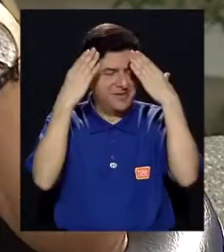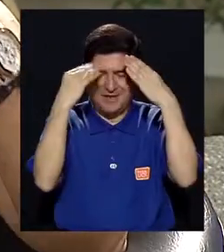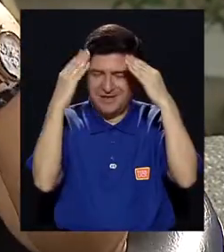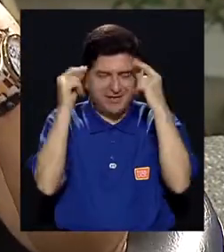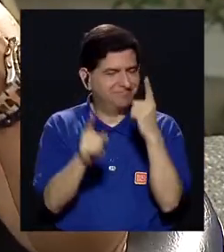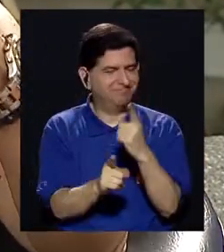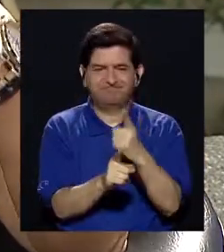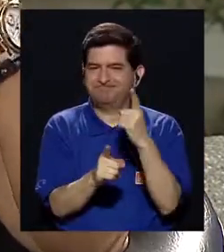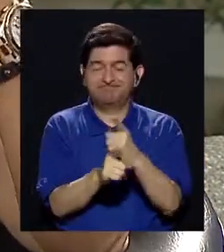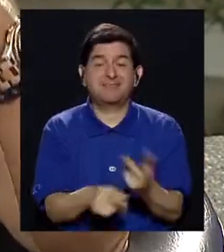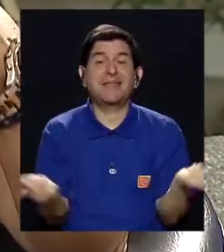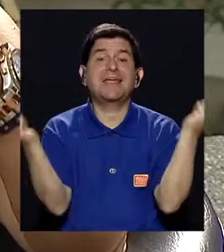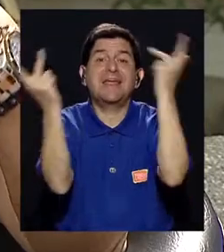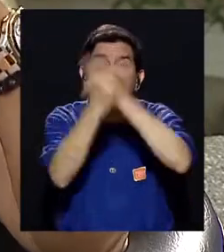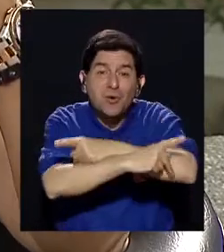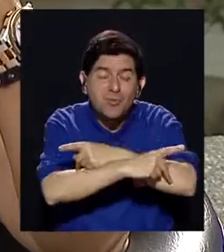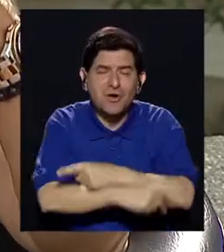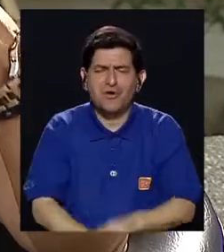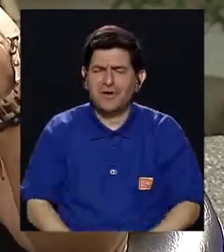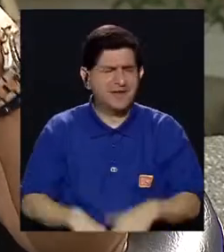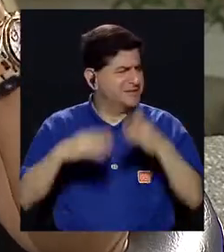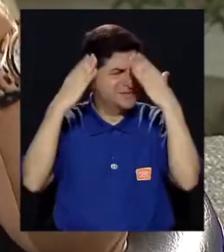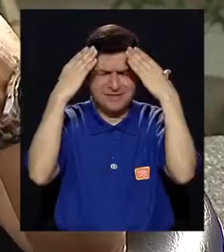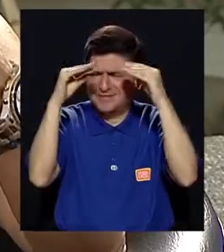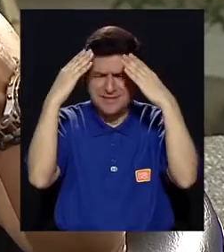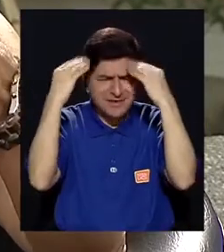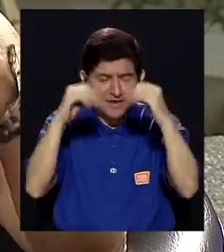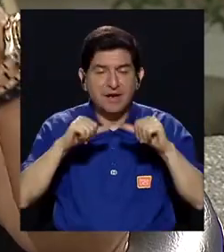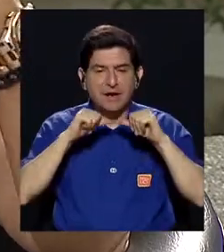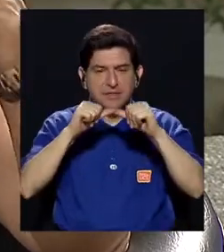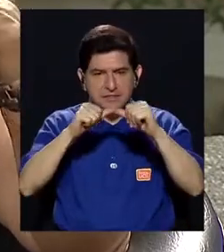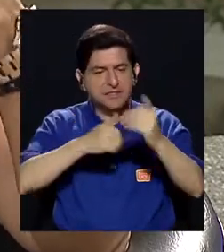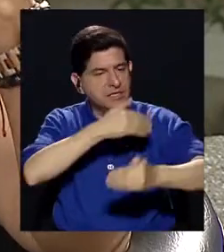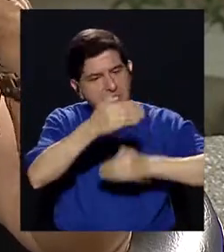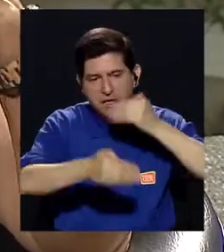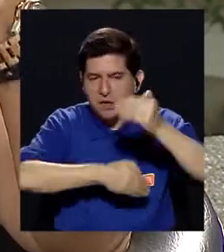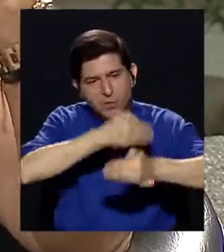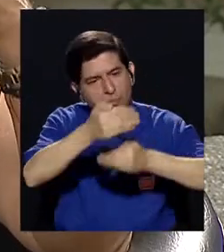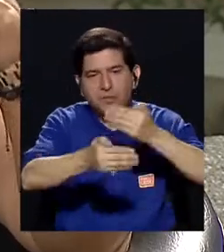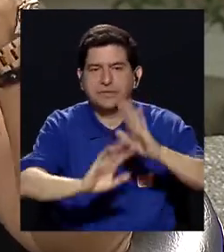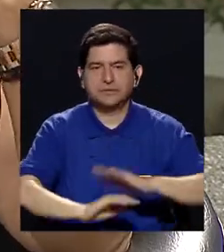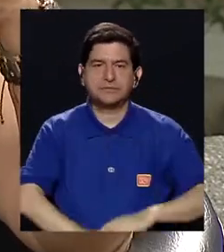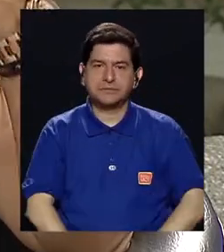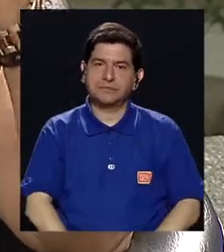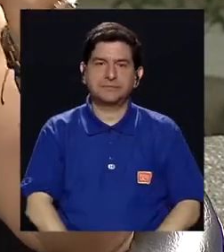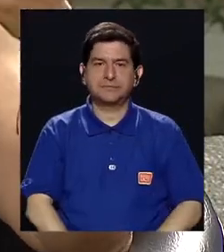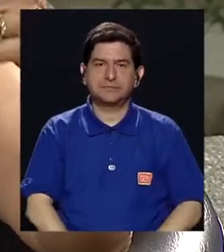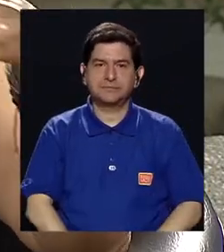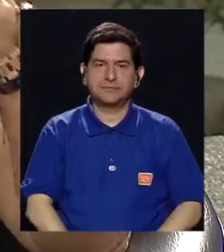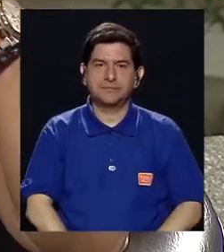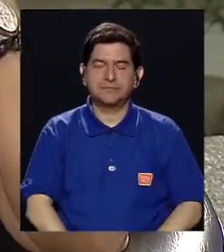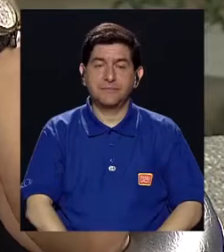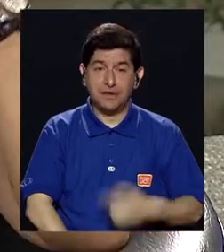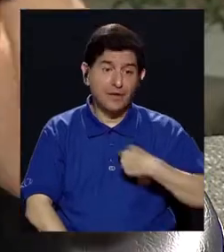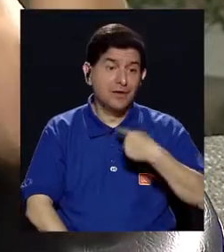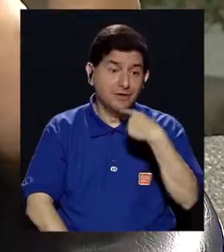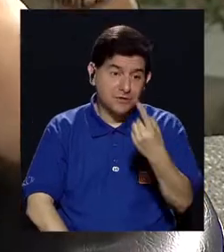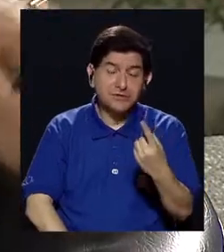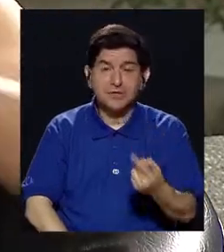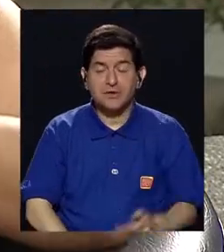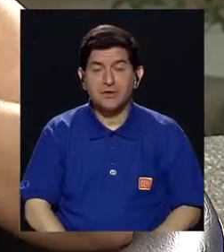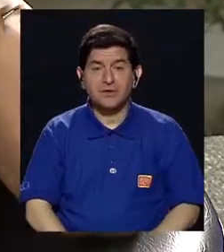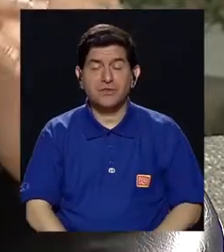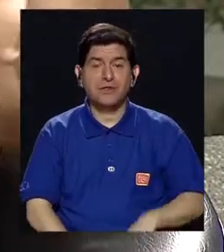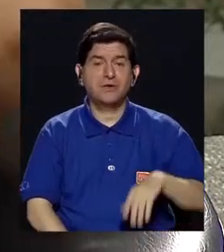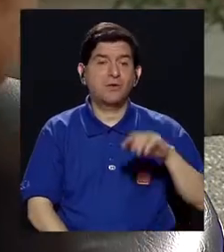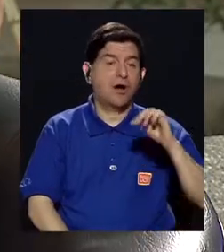Y lo peor es que la desinformación sigue su carrera y sigue, ¿verdad? Y esto yo se lo cuento a Ana, y Ana se